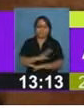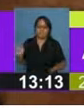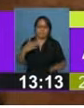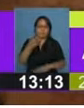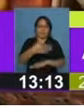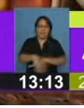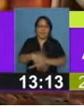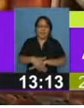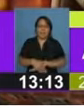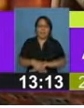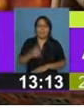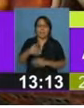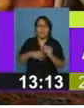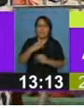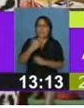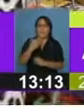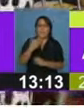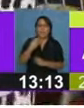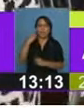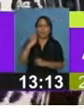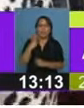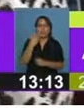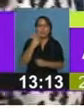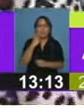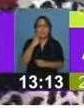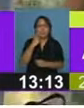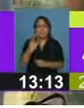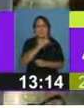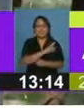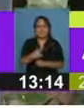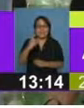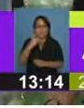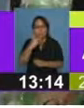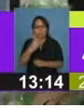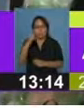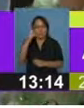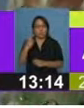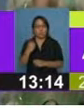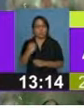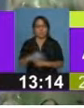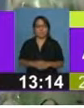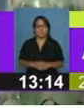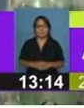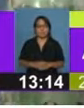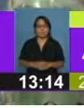en abril una familia necesitó 94.148 pesos.